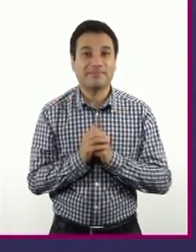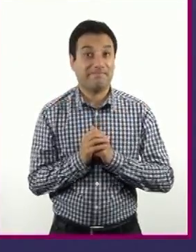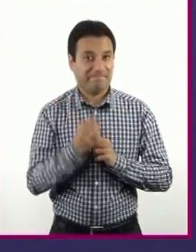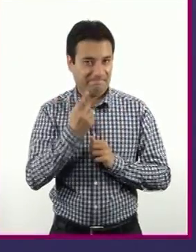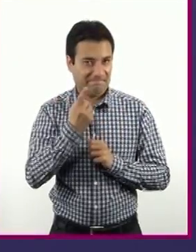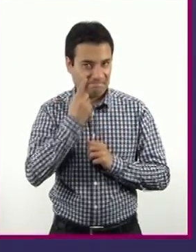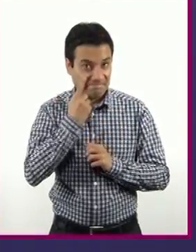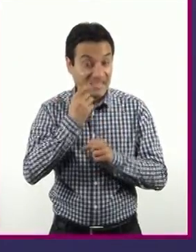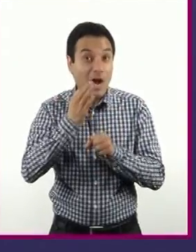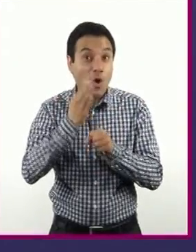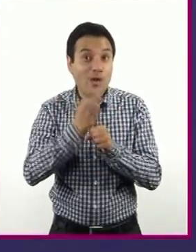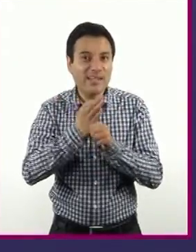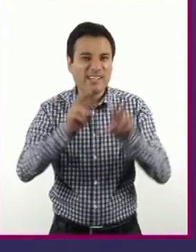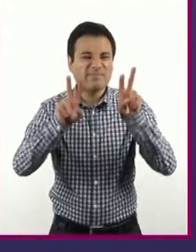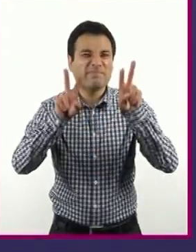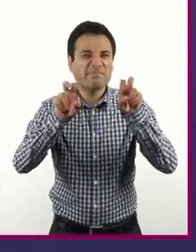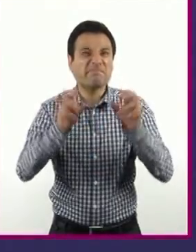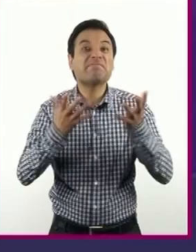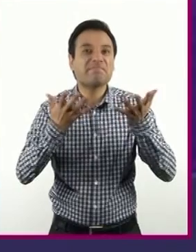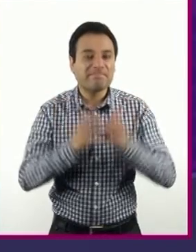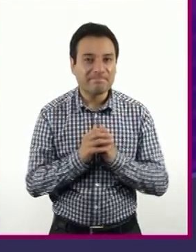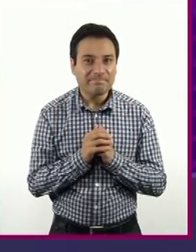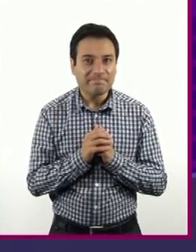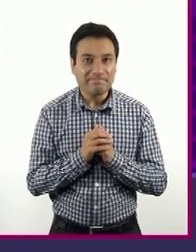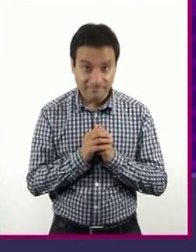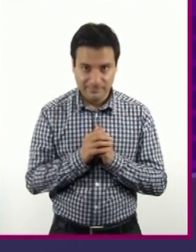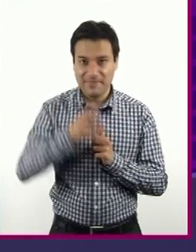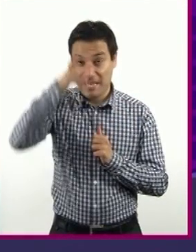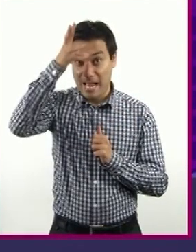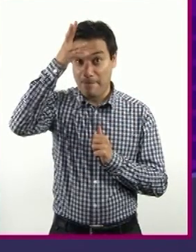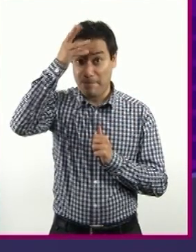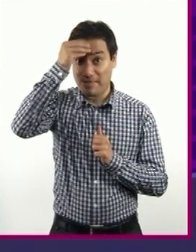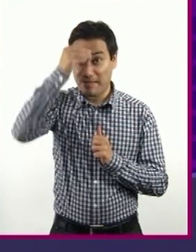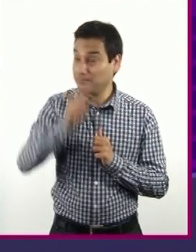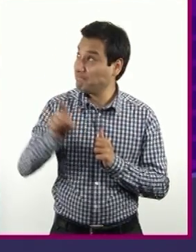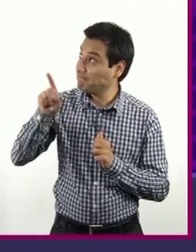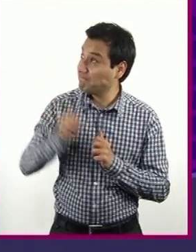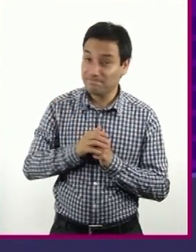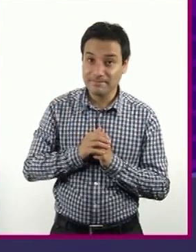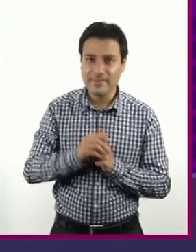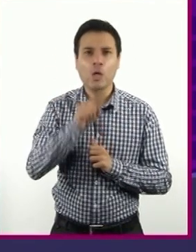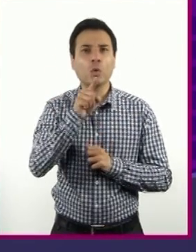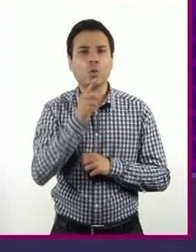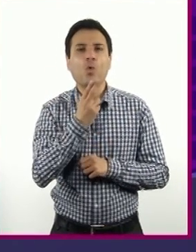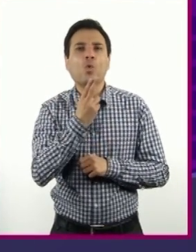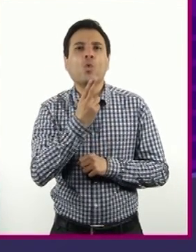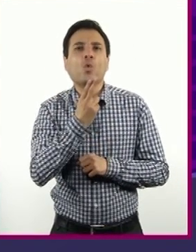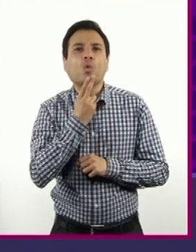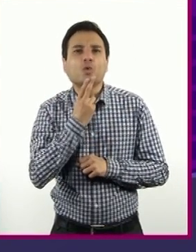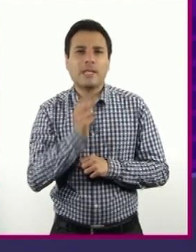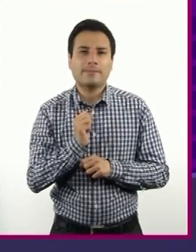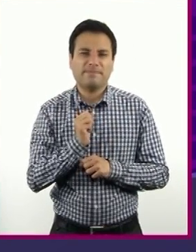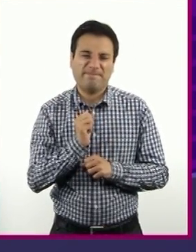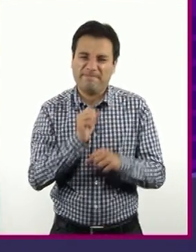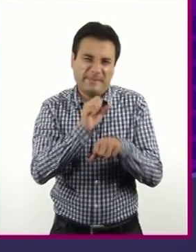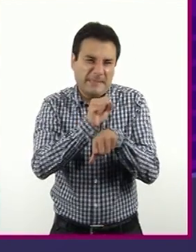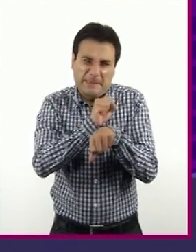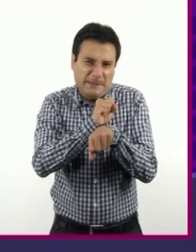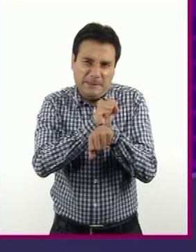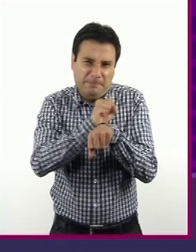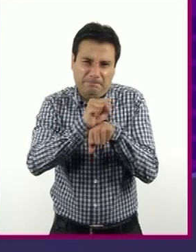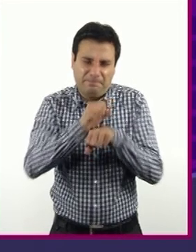esta sesión nos introduciremos en el aprendizaje esperado. Utiliza en casos sencillos